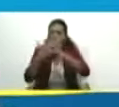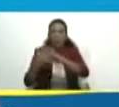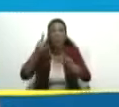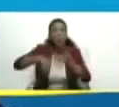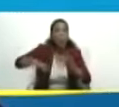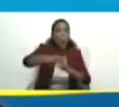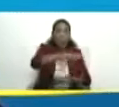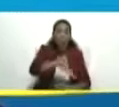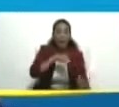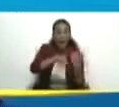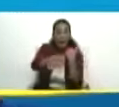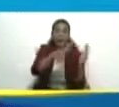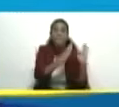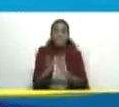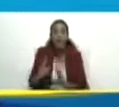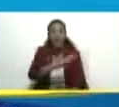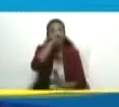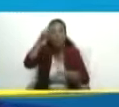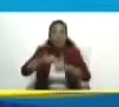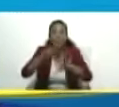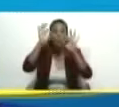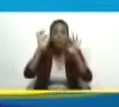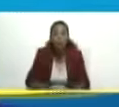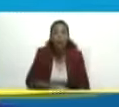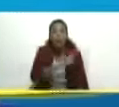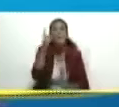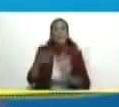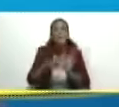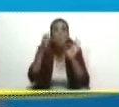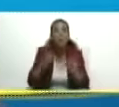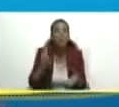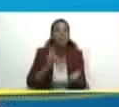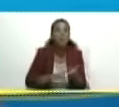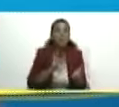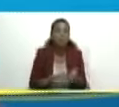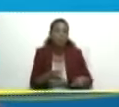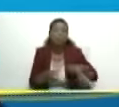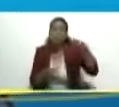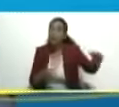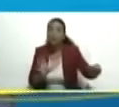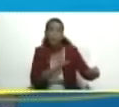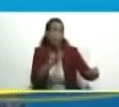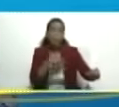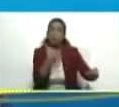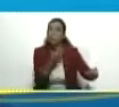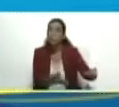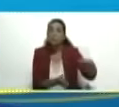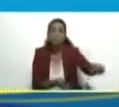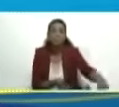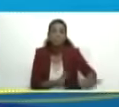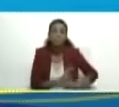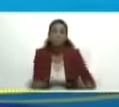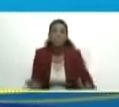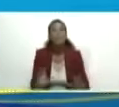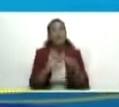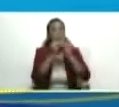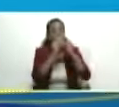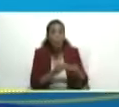etcétera, etcétera, de un plan nacional de vialidad verdadero. Se lo regreso. para